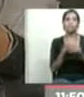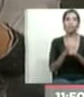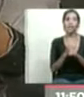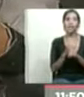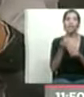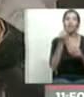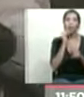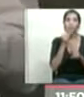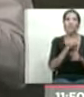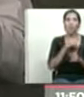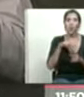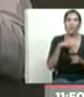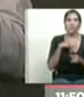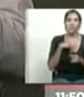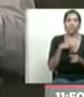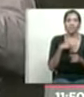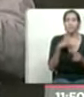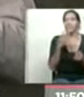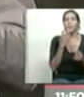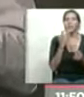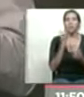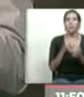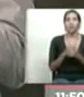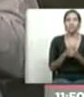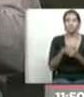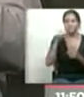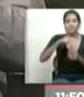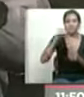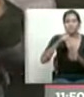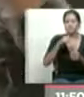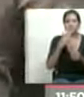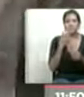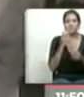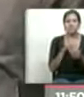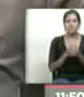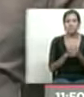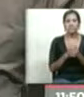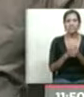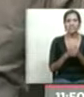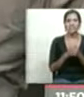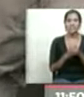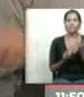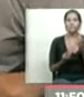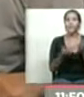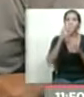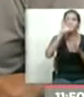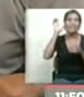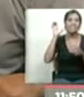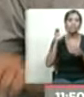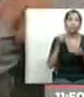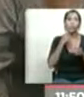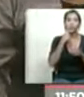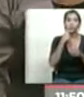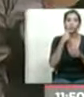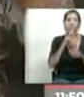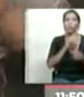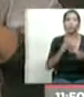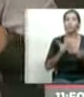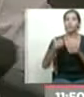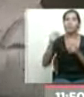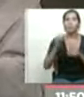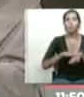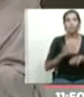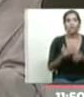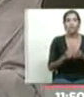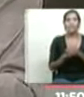jóvenes nuestros que están, por ejemplo, que necesitaban, por ejemplo, irse para países como Rusia y no pudieron irse porque es que